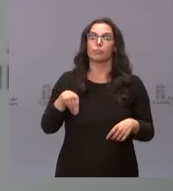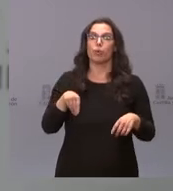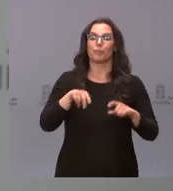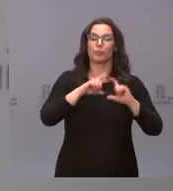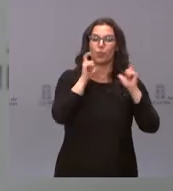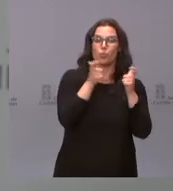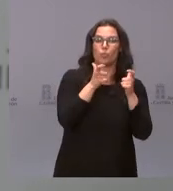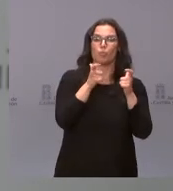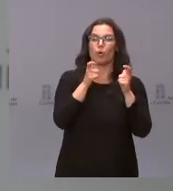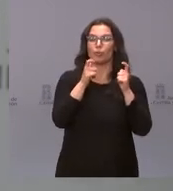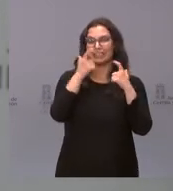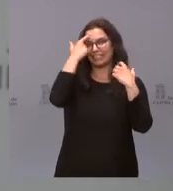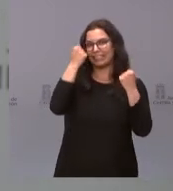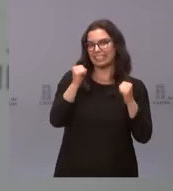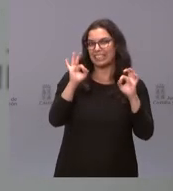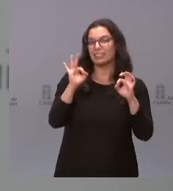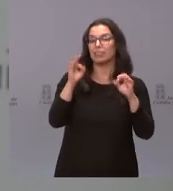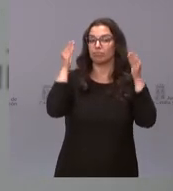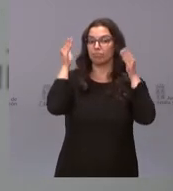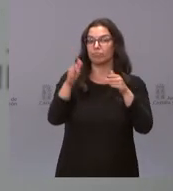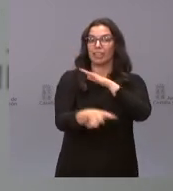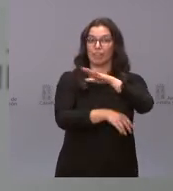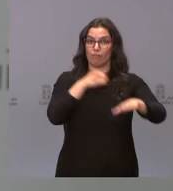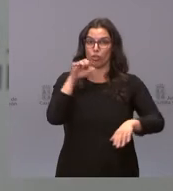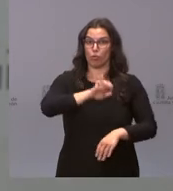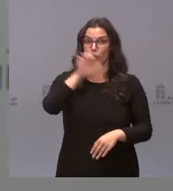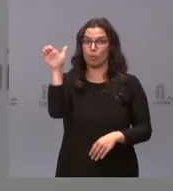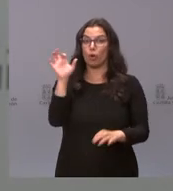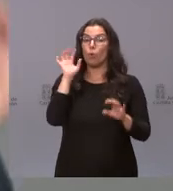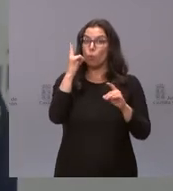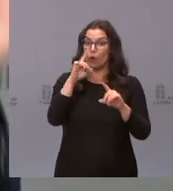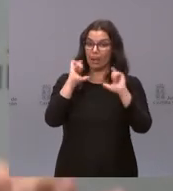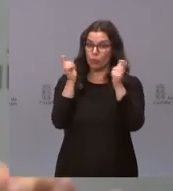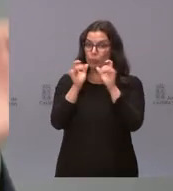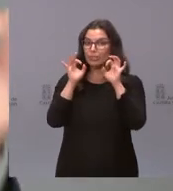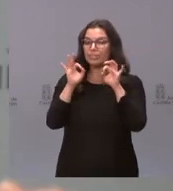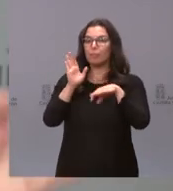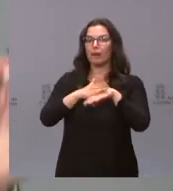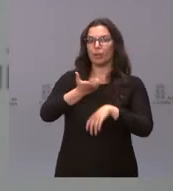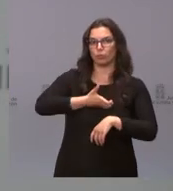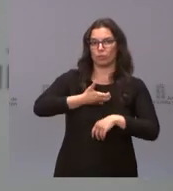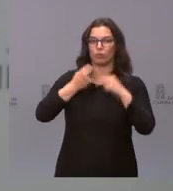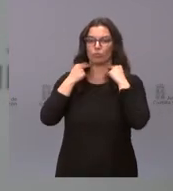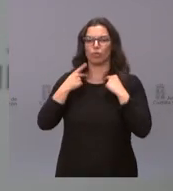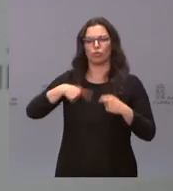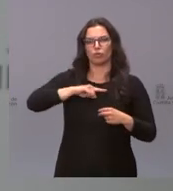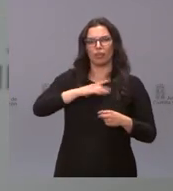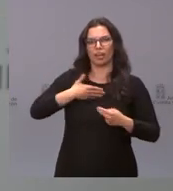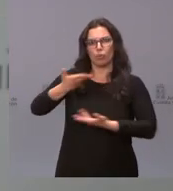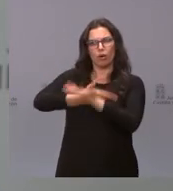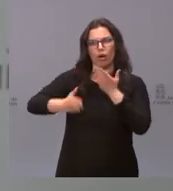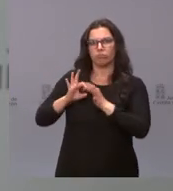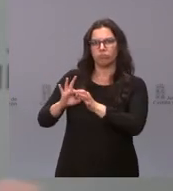para los fondos europeos es específica para las corporaciones locales queremos trabajar del lado de las corporaciones locales